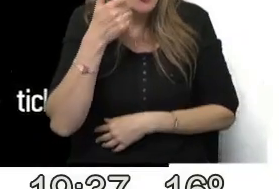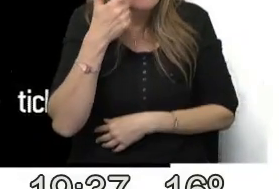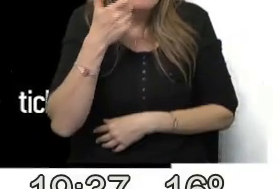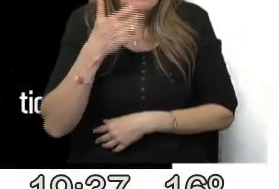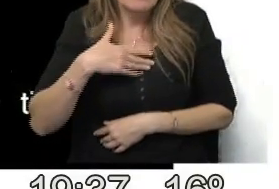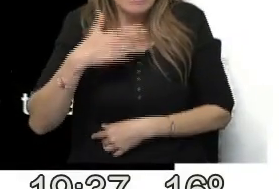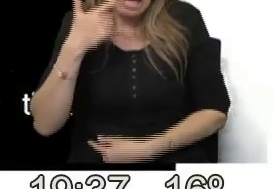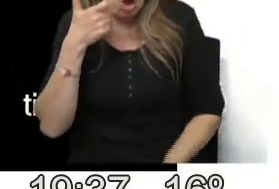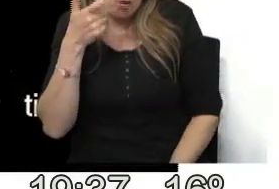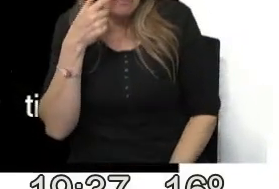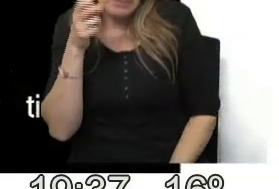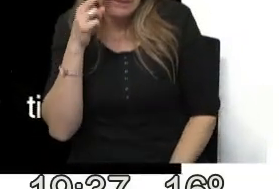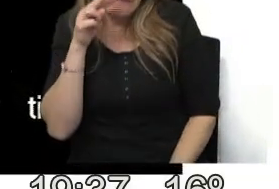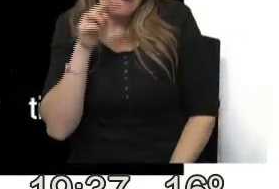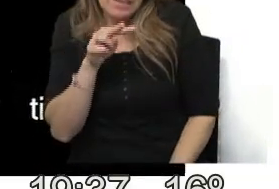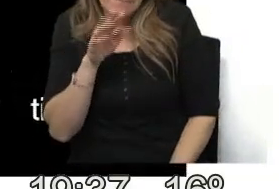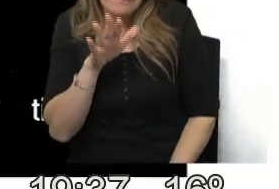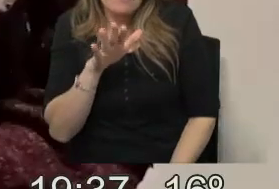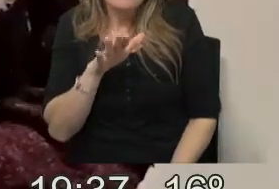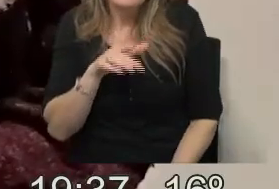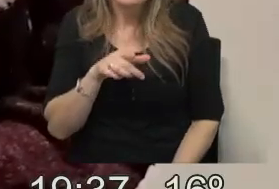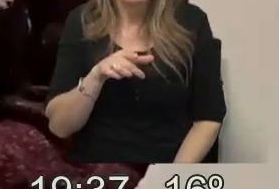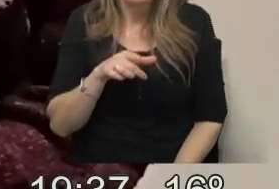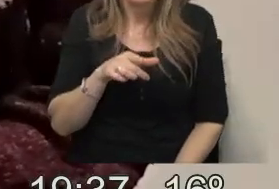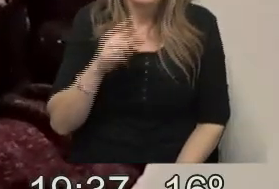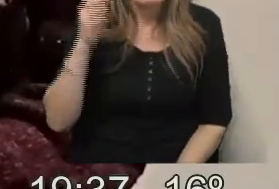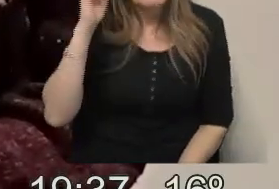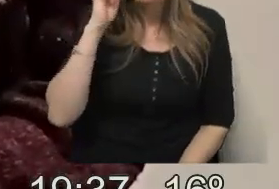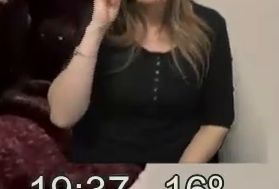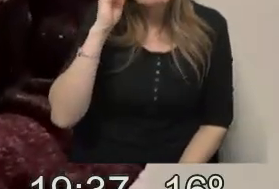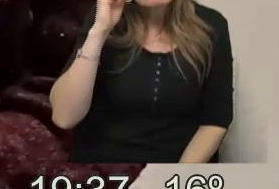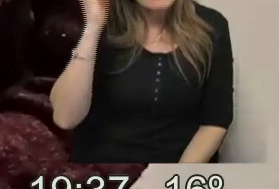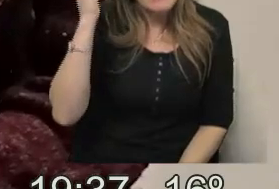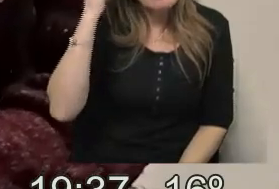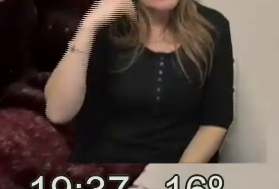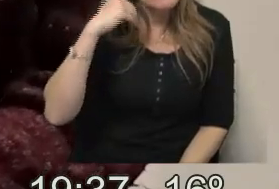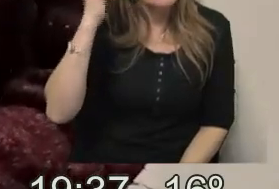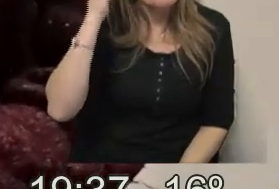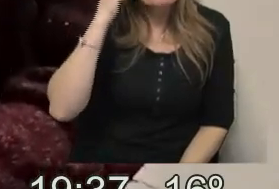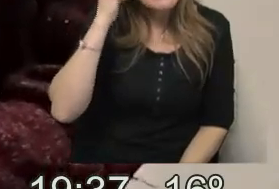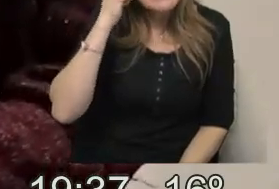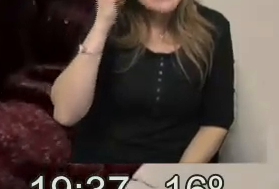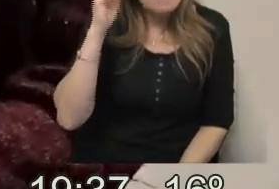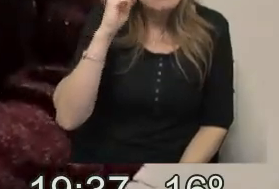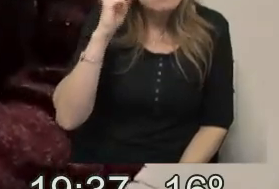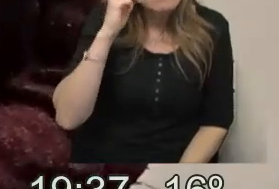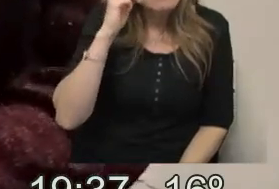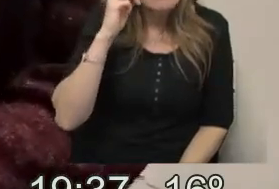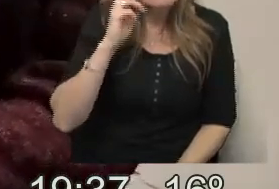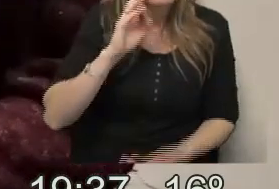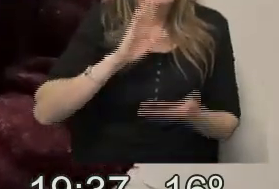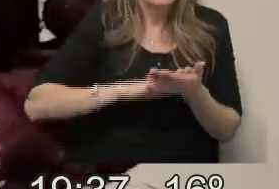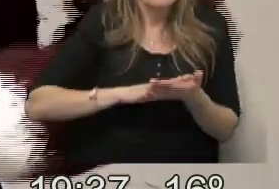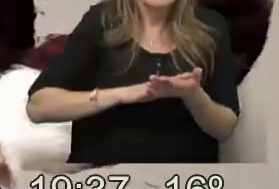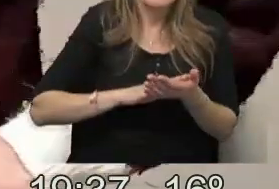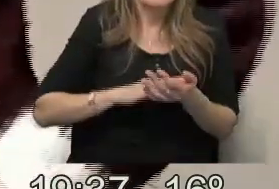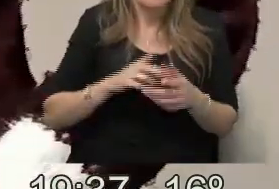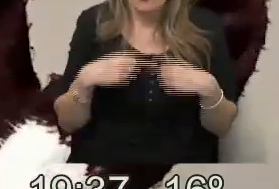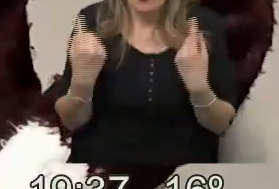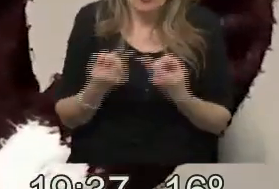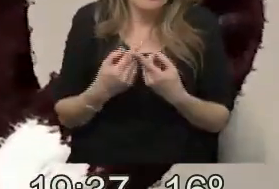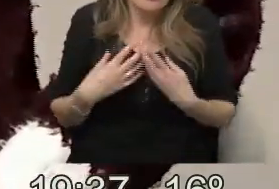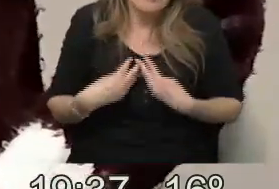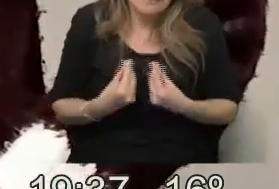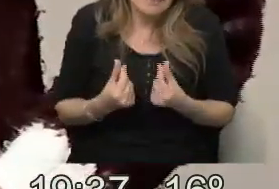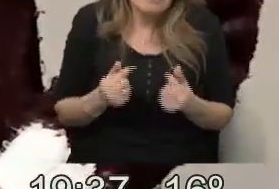en este caso. Me parece que nos va a dejar reflexionando acerca de los vericuetos de algo que nos atraviesa a todos, que es